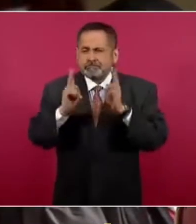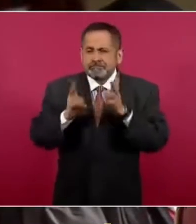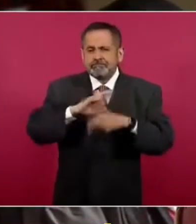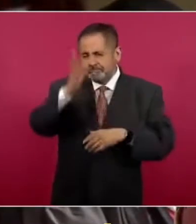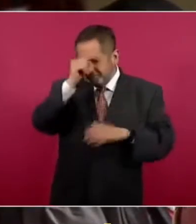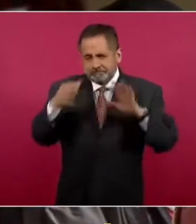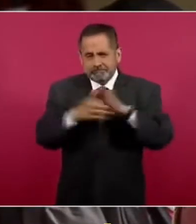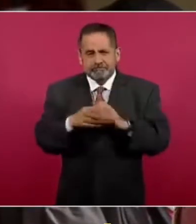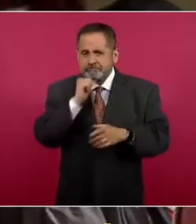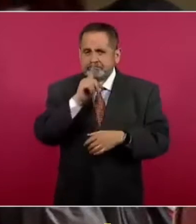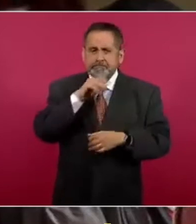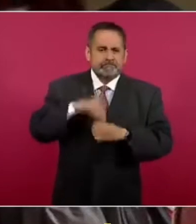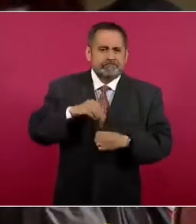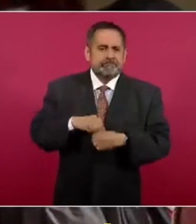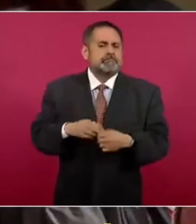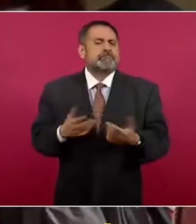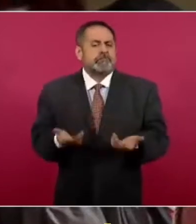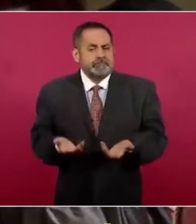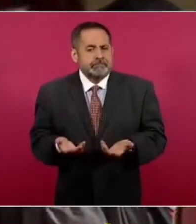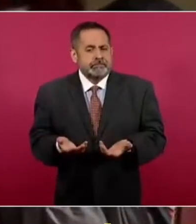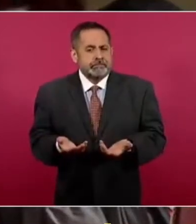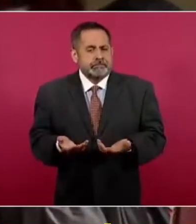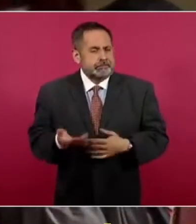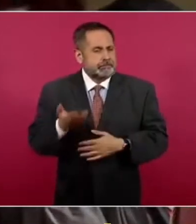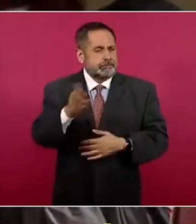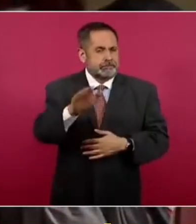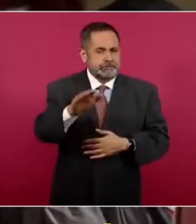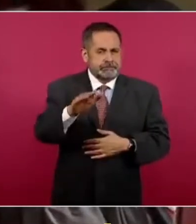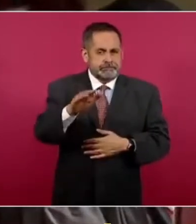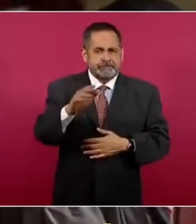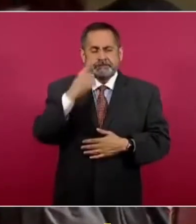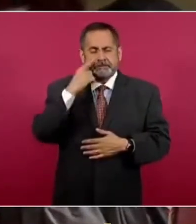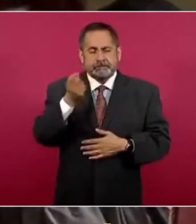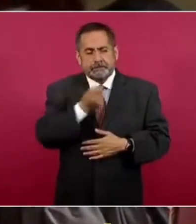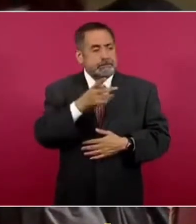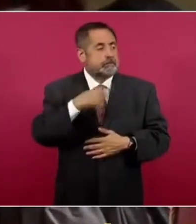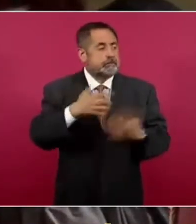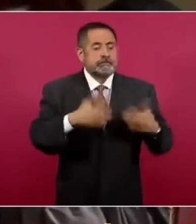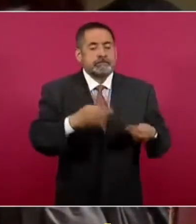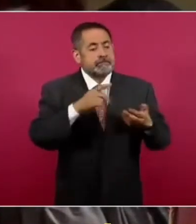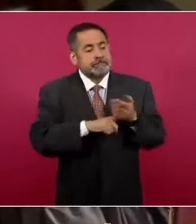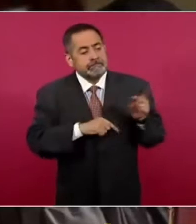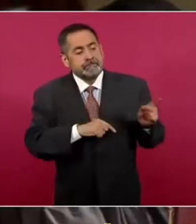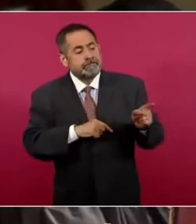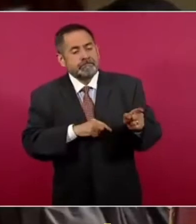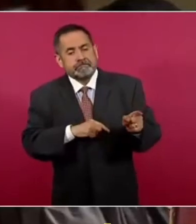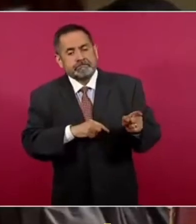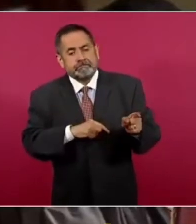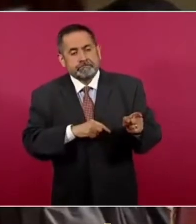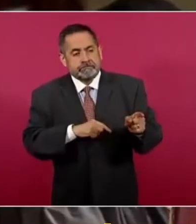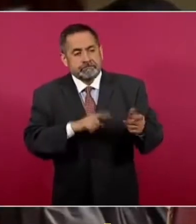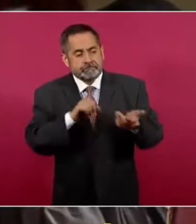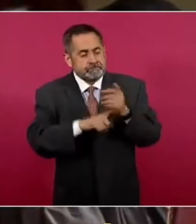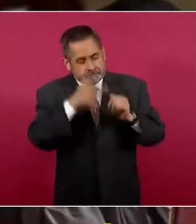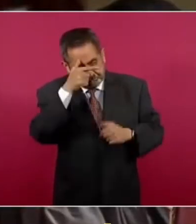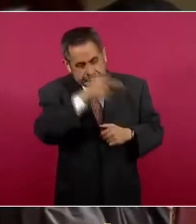los representantes o populares. Y bueno, entre algunas de las empresas que hay